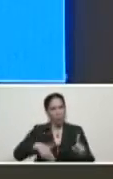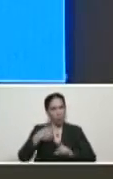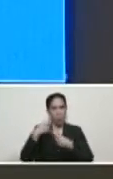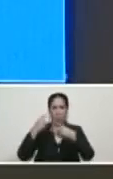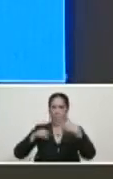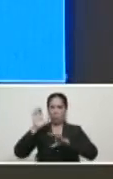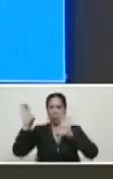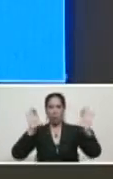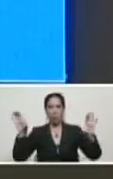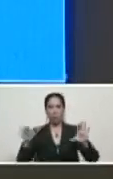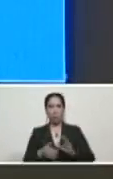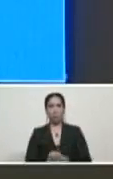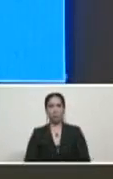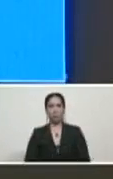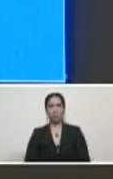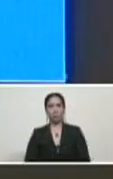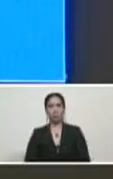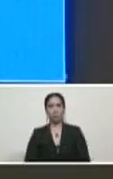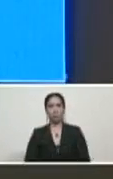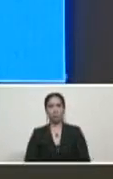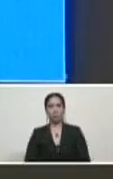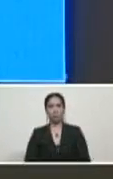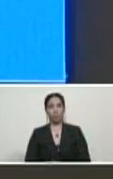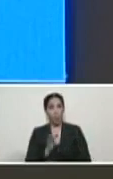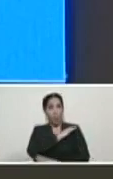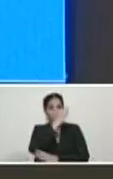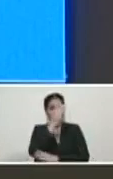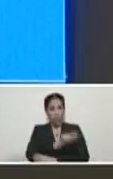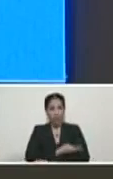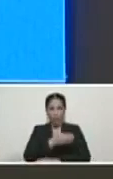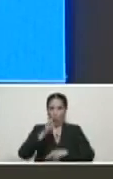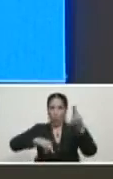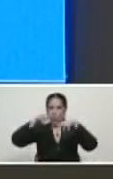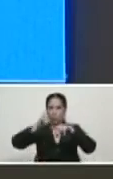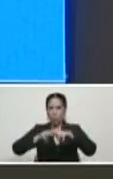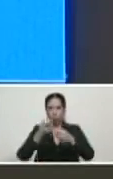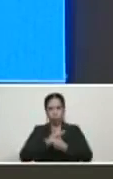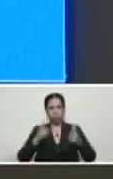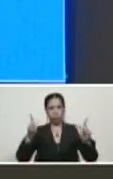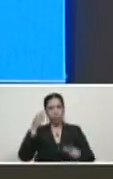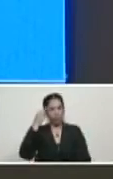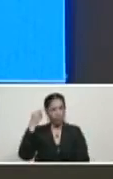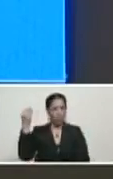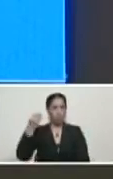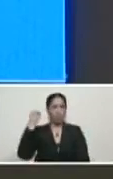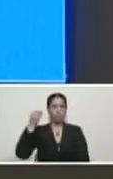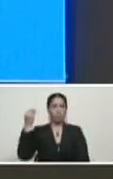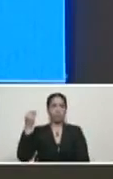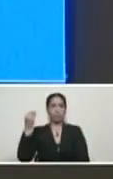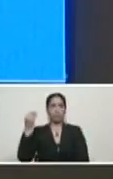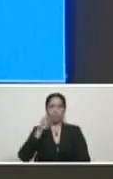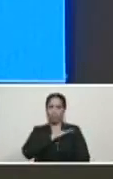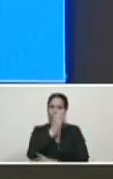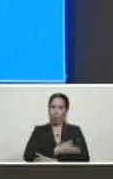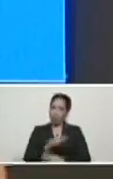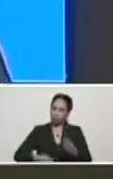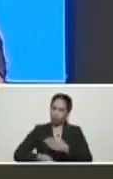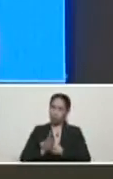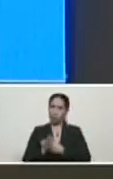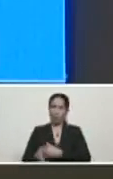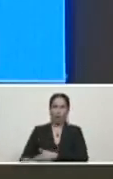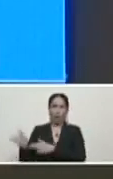pueblos. El poder que construyó y visualizó el Libertador el poder que tuvo con las